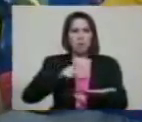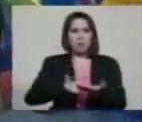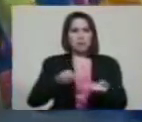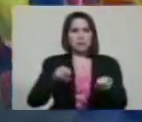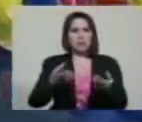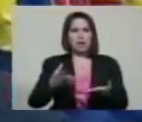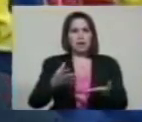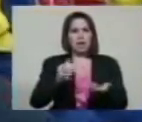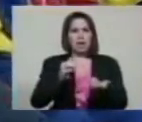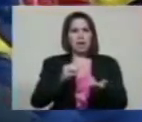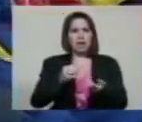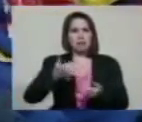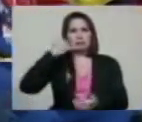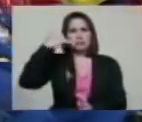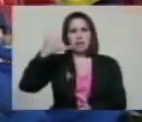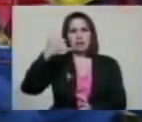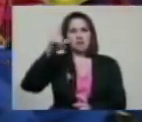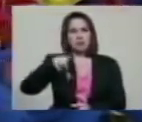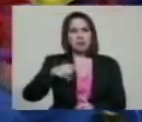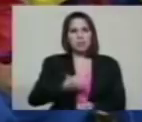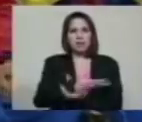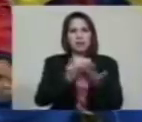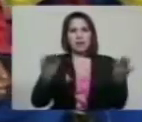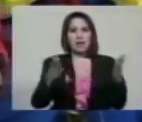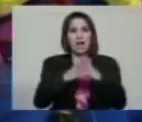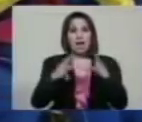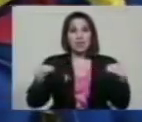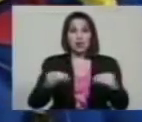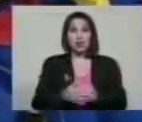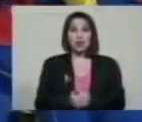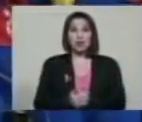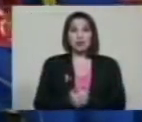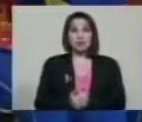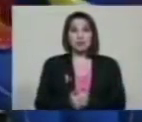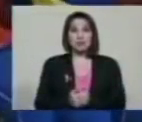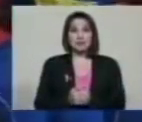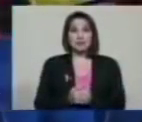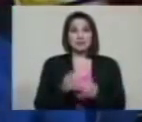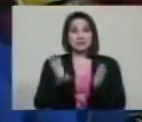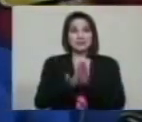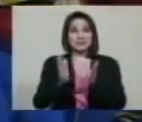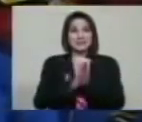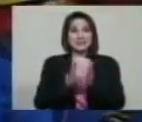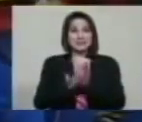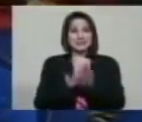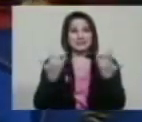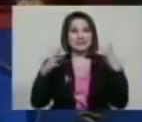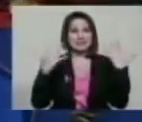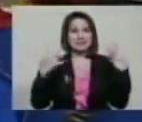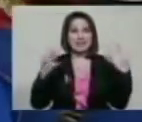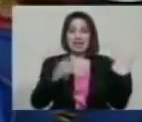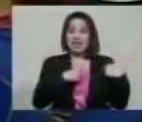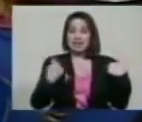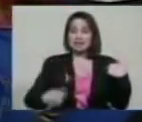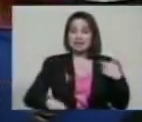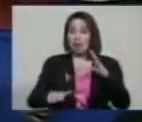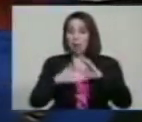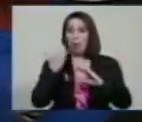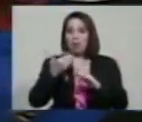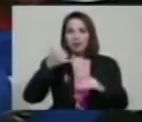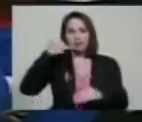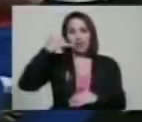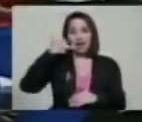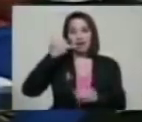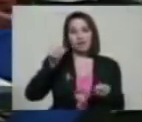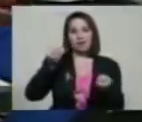equipo móvil telefónico, del más moderno que tenemos en nuestras manos, de China, bien equipado.